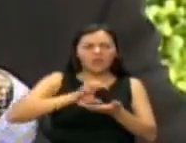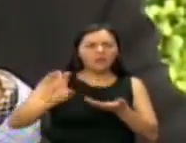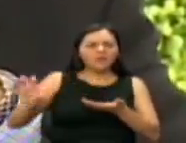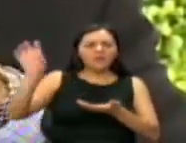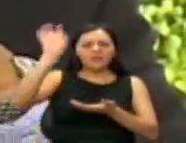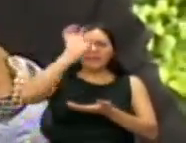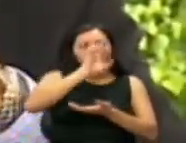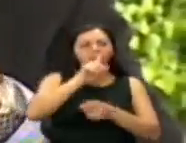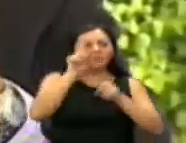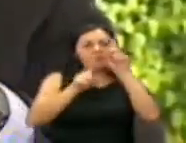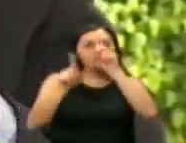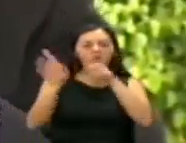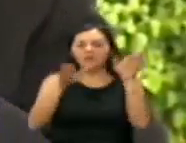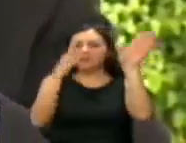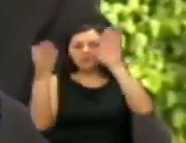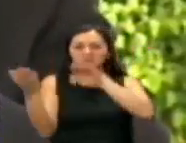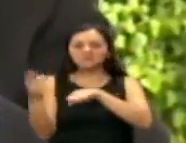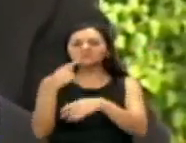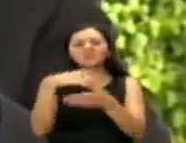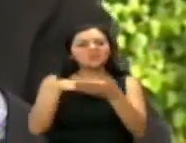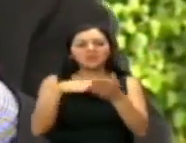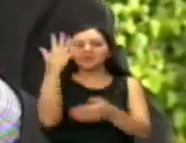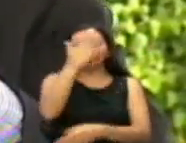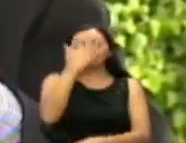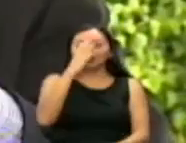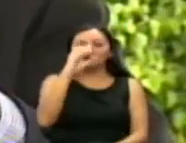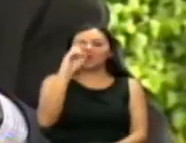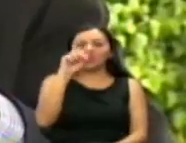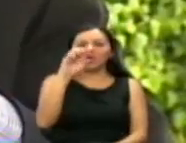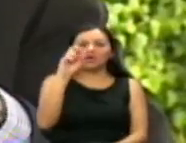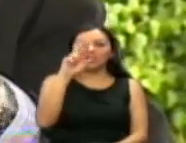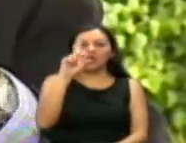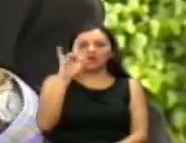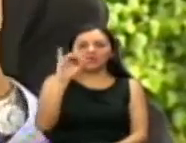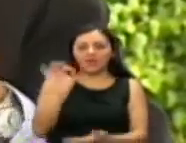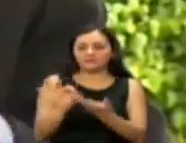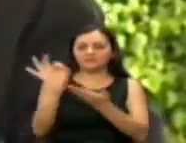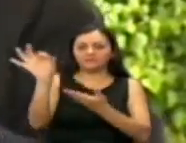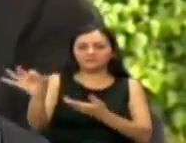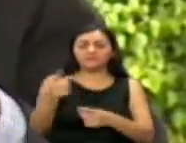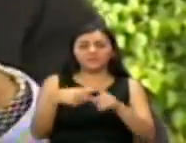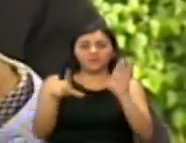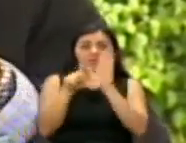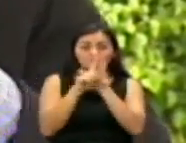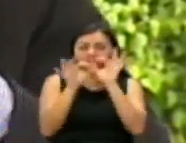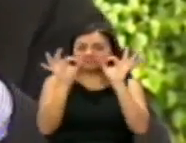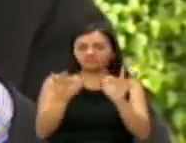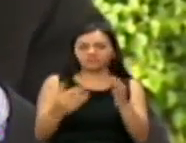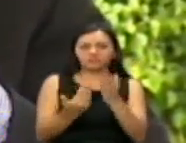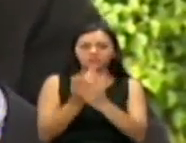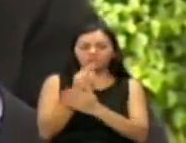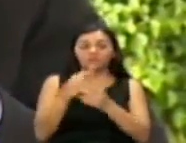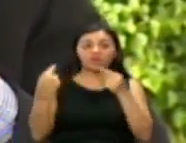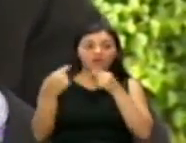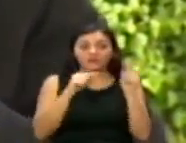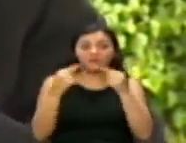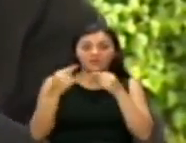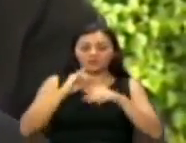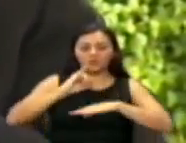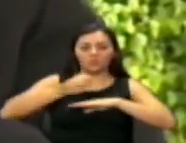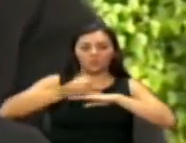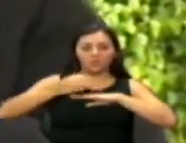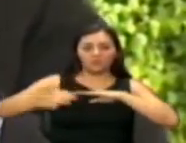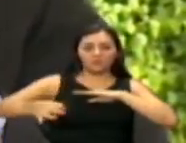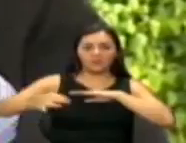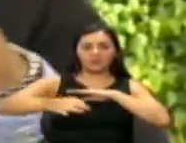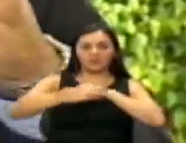hasta muertes, eran violentos como la Concordia. Hemos venido trabajando en todos estos años, se hizo una ley especial. Los conflictos entre juntas parroquiales los tiene que